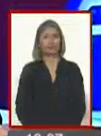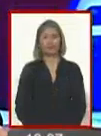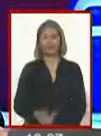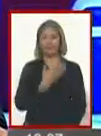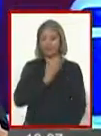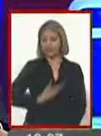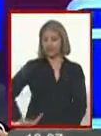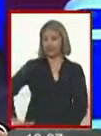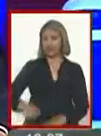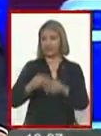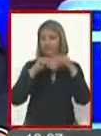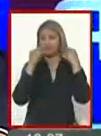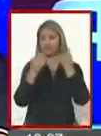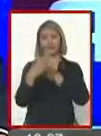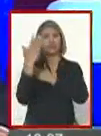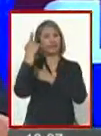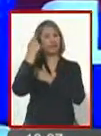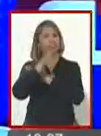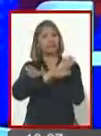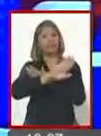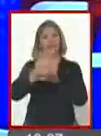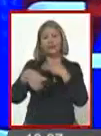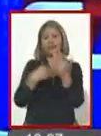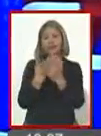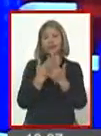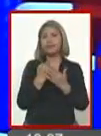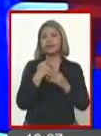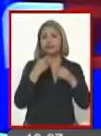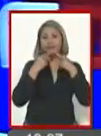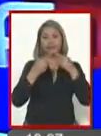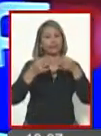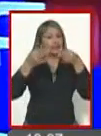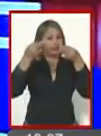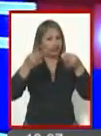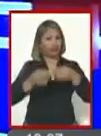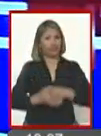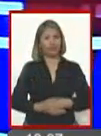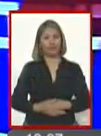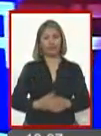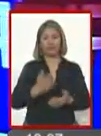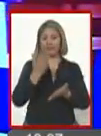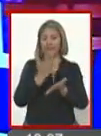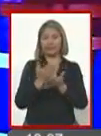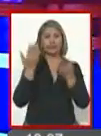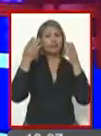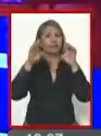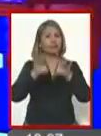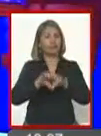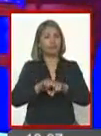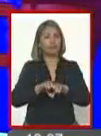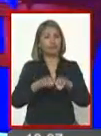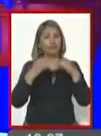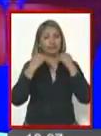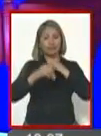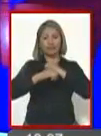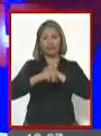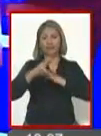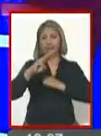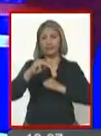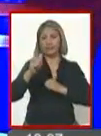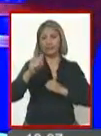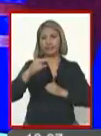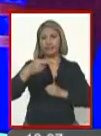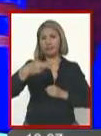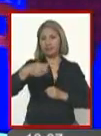y el presidente de la agrupación santacruz para todos anunció que oficialmente se rescindirá el contrato con la empresa publicitaria más además